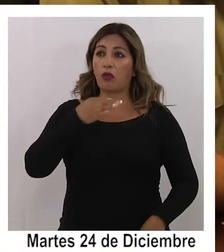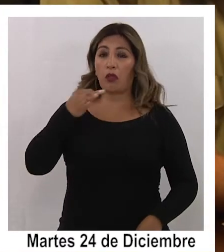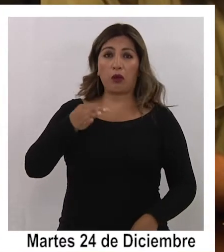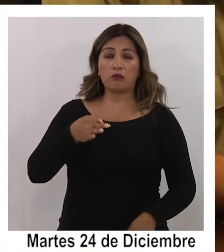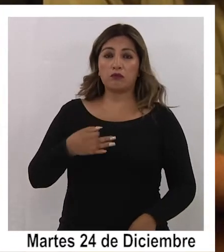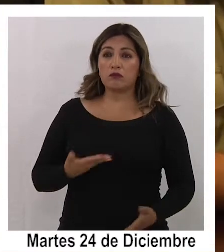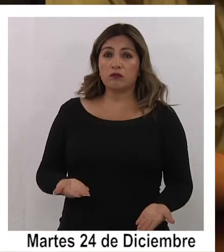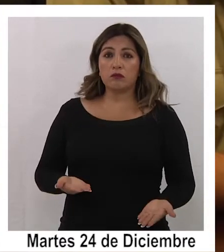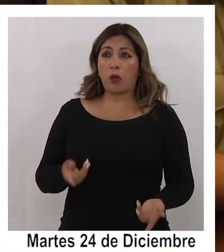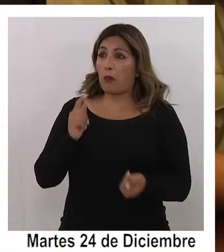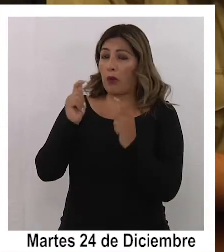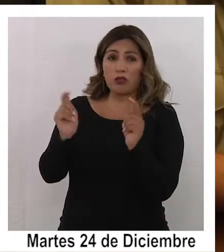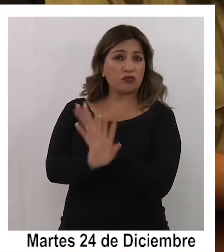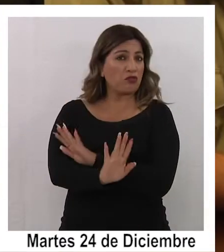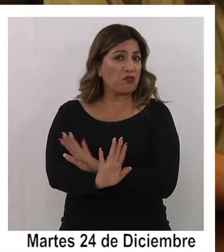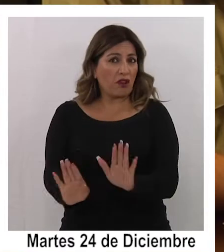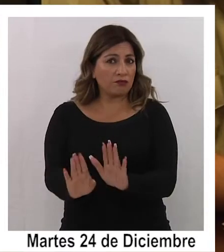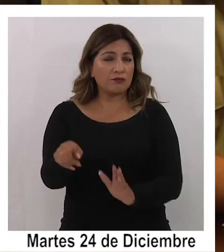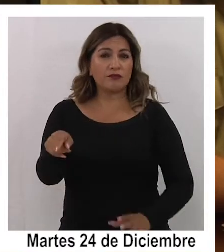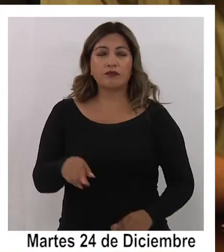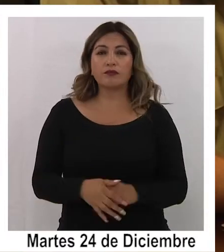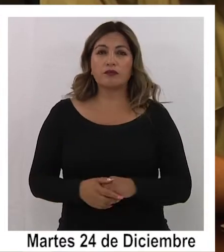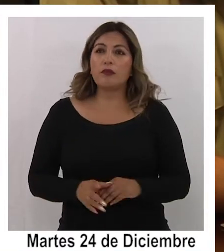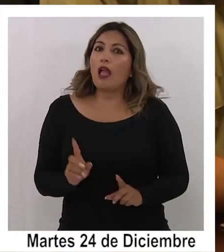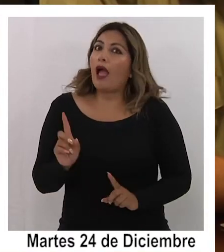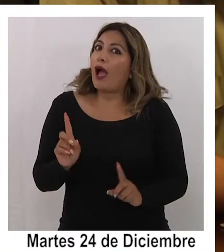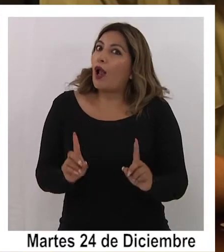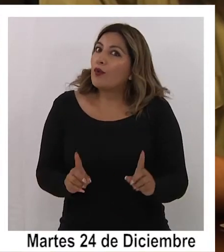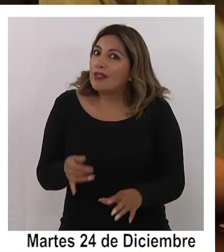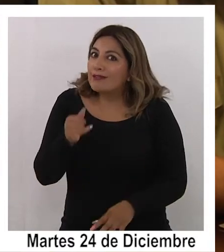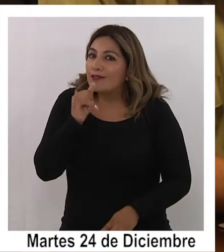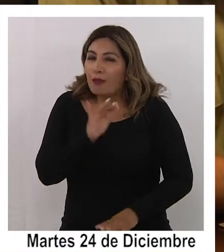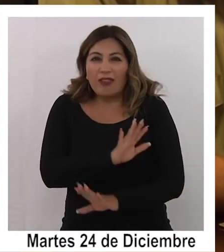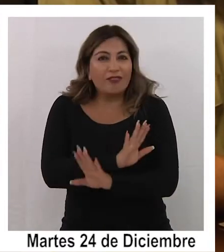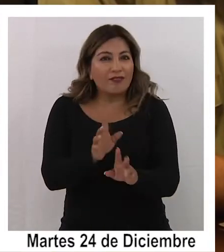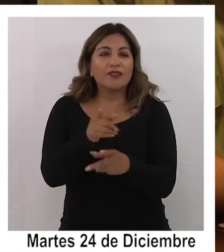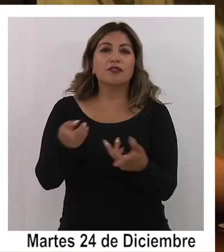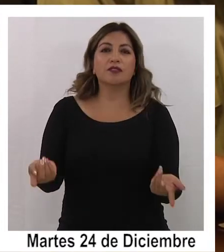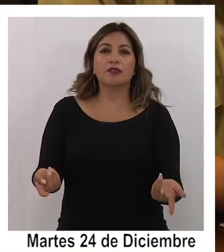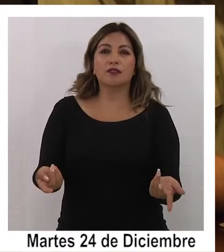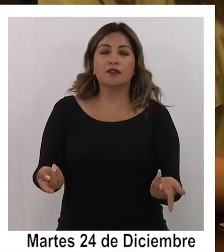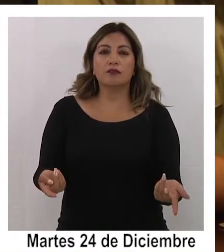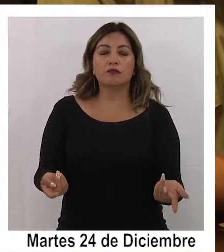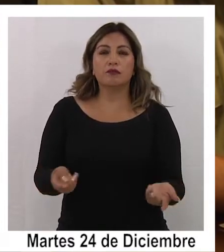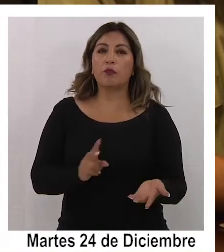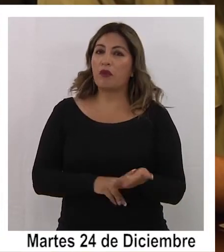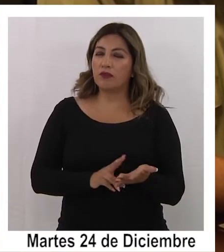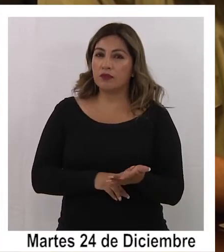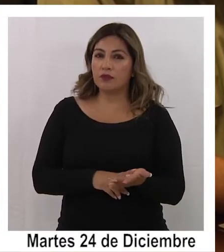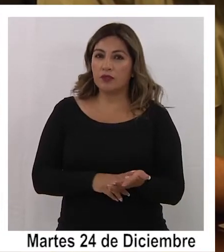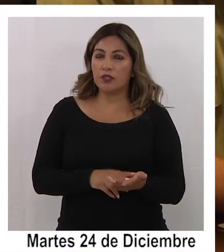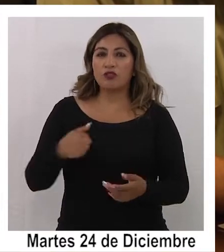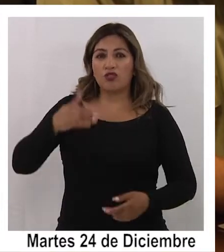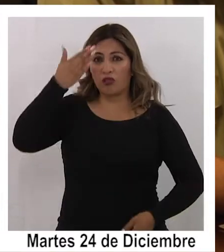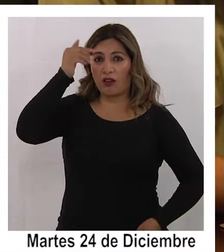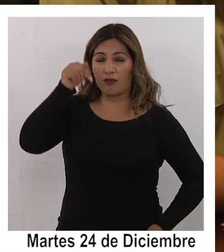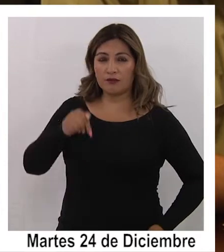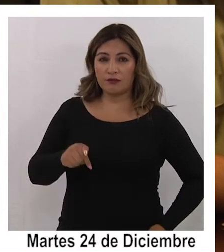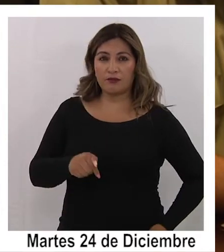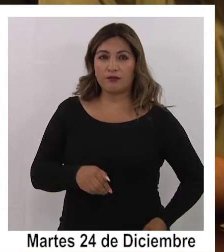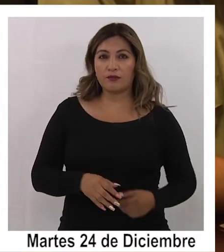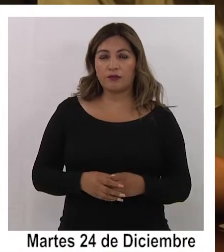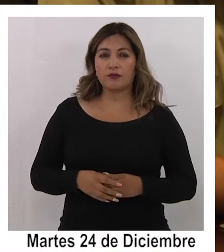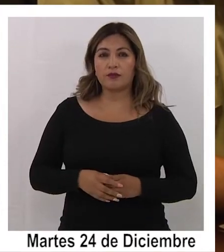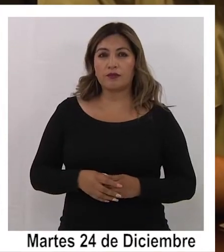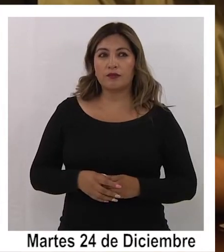no le vemos ningún riesgo salvo, no es cierto, que cometan alguna infracción. Pero en general creo yo